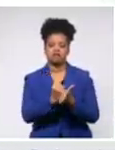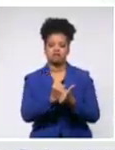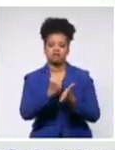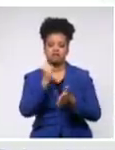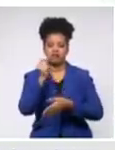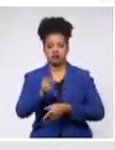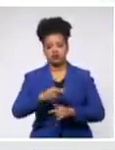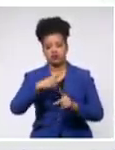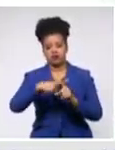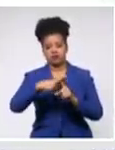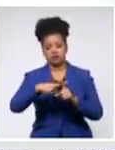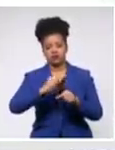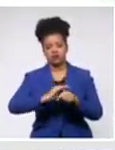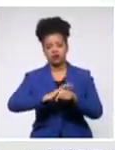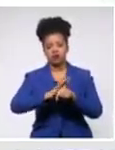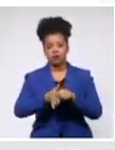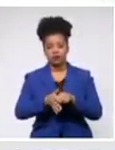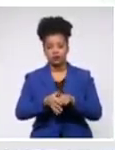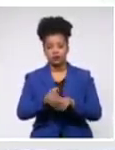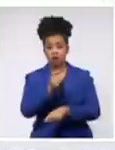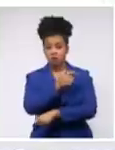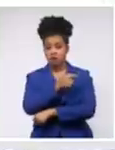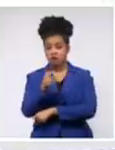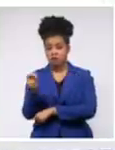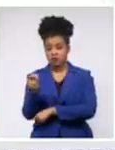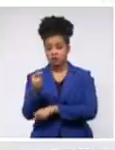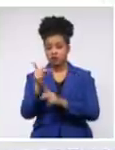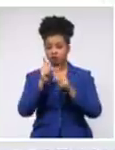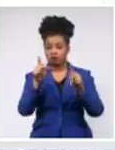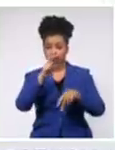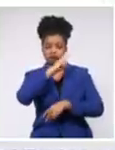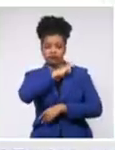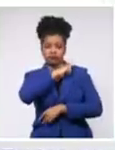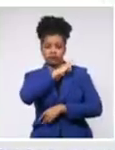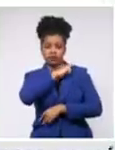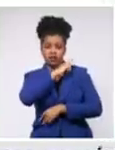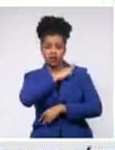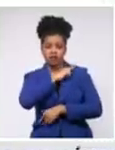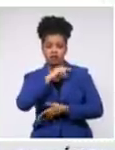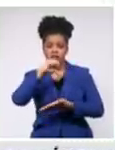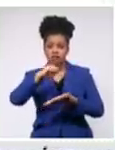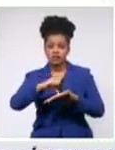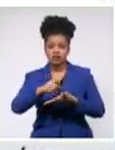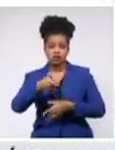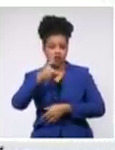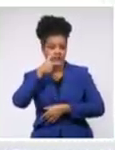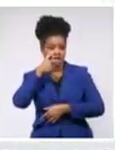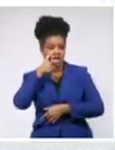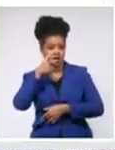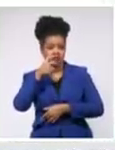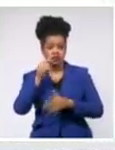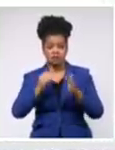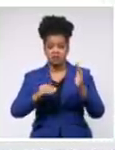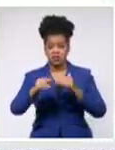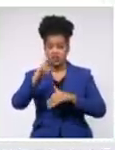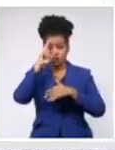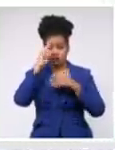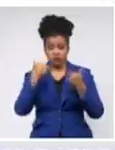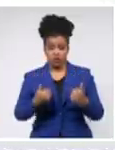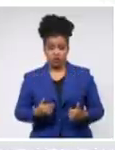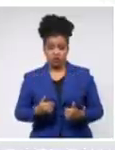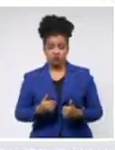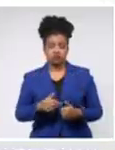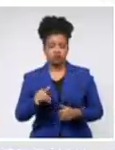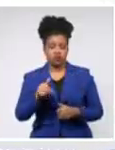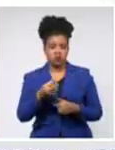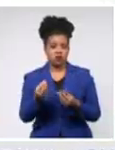días. Y el profesor Somarriba, el jefe del Centro de Vigilancia de nuestro ministerio, nos va a aportar